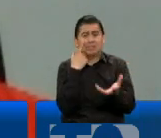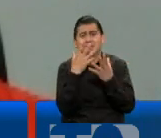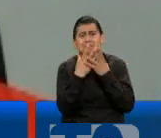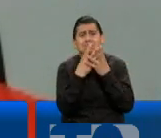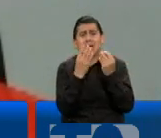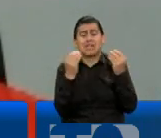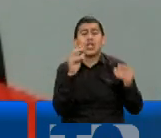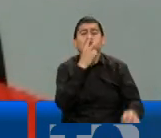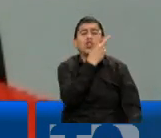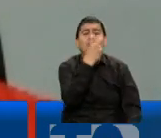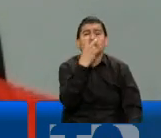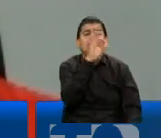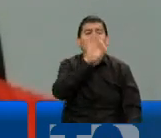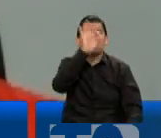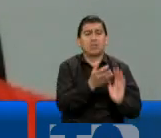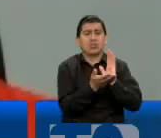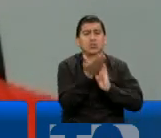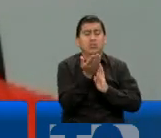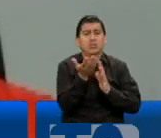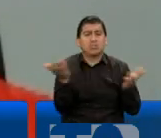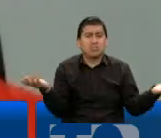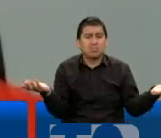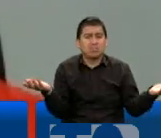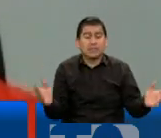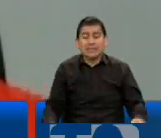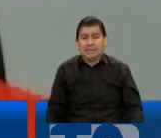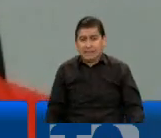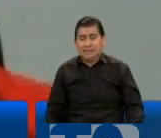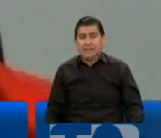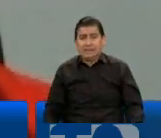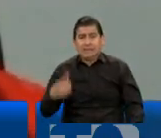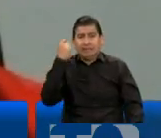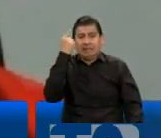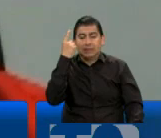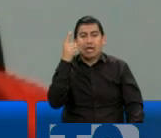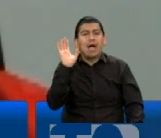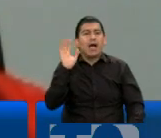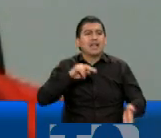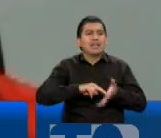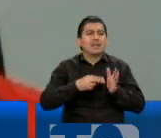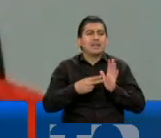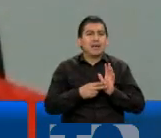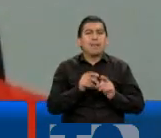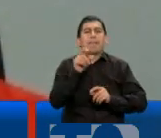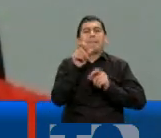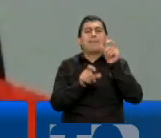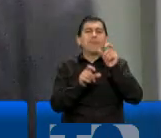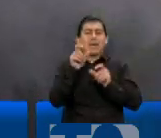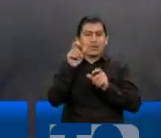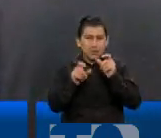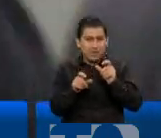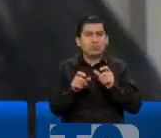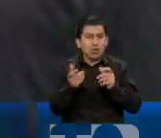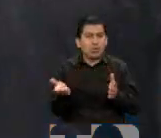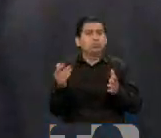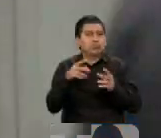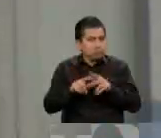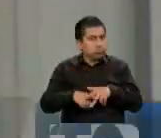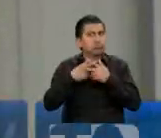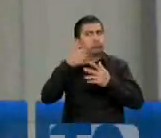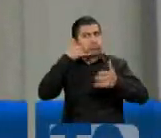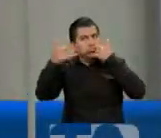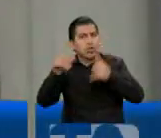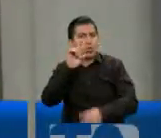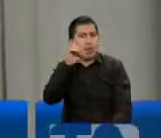del 200%. Y esto puede tener una explicación. La gente nos está llamando a denunciar al 911. El COE Nacional